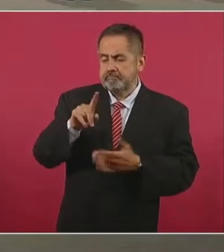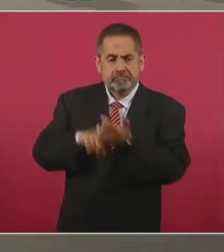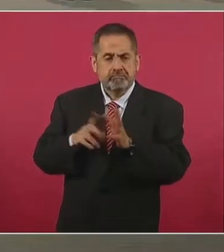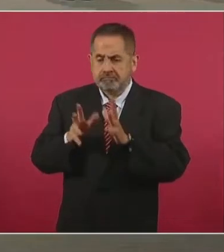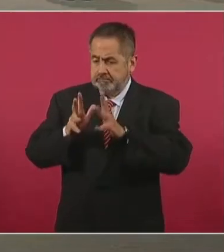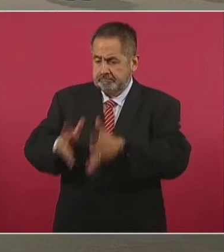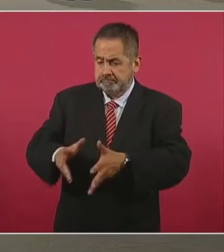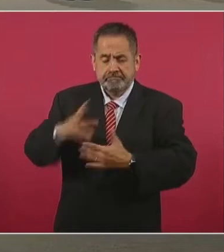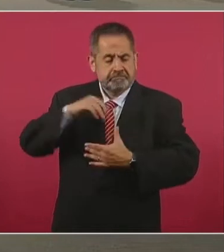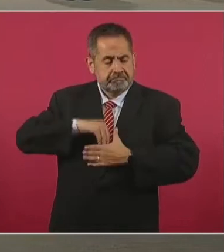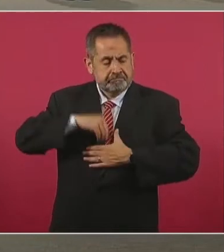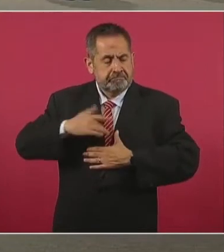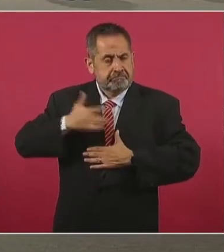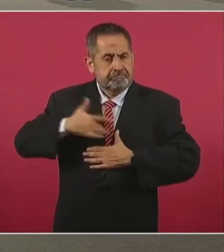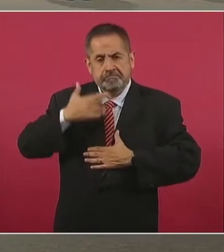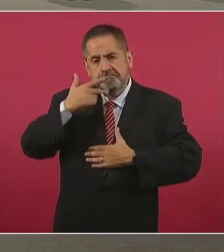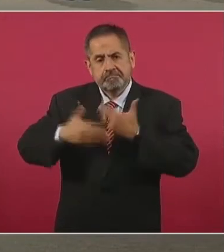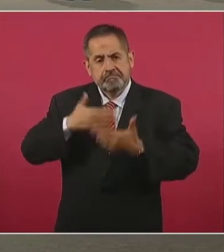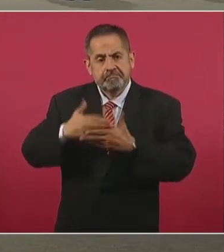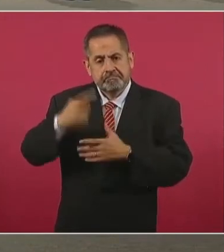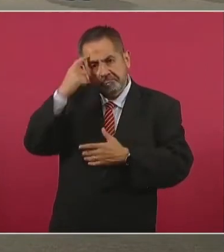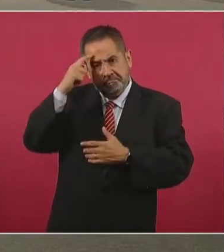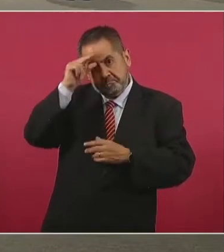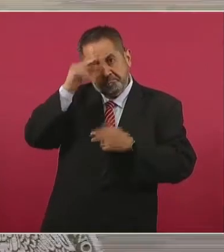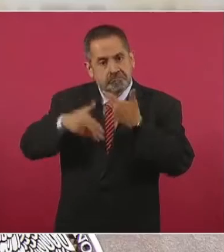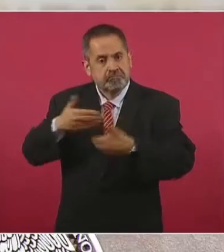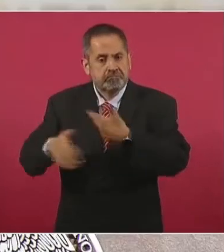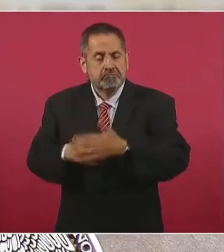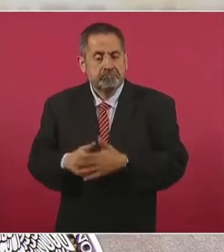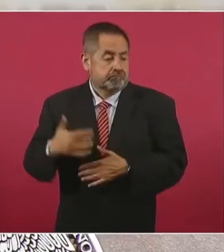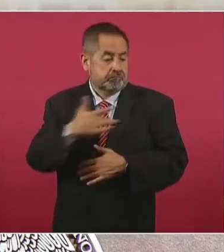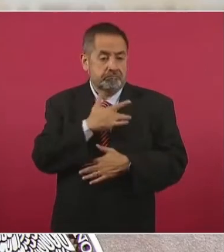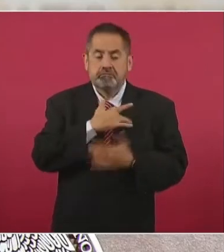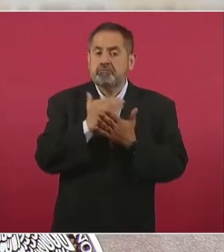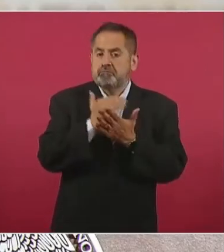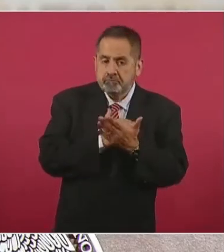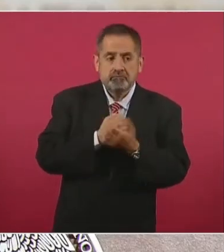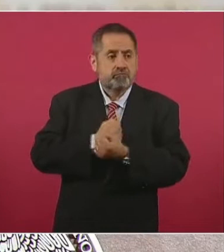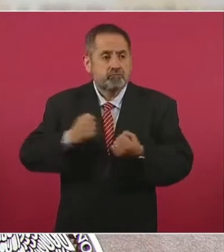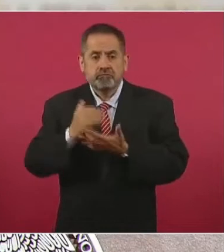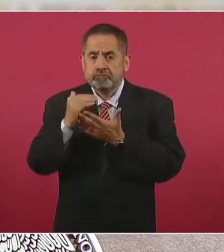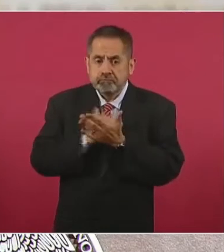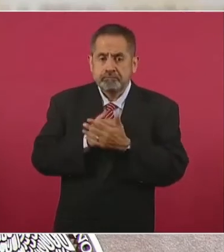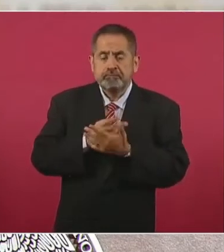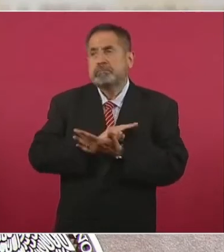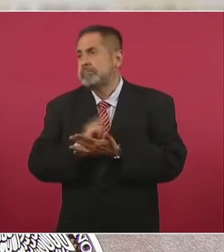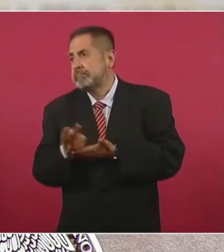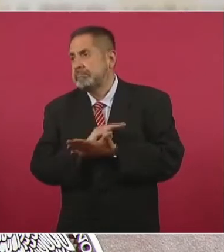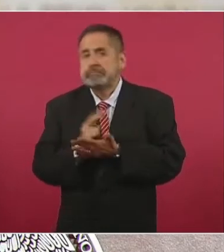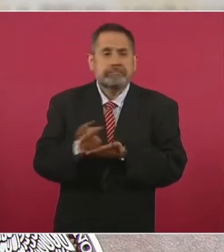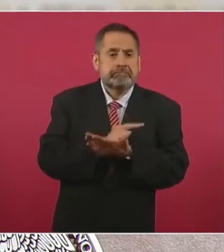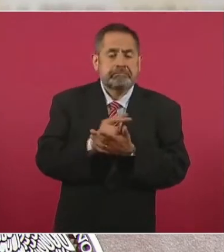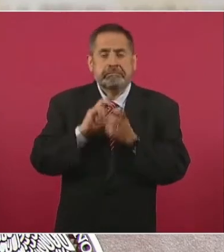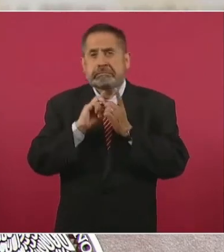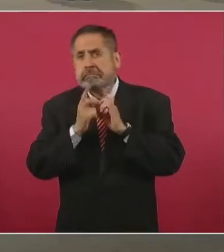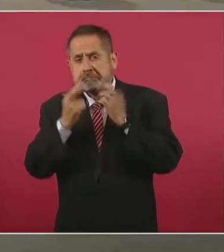rendimiento intelectual y ayuda a disminuir enfermedades del corazón, obesidad, insomnio y depresión. Los